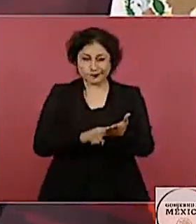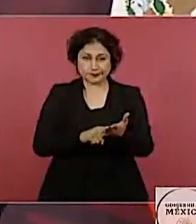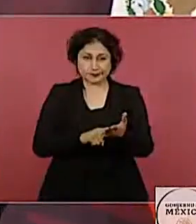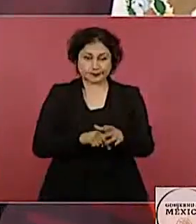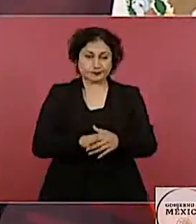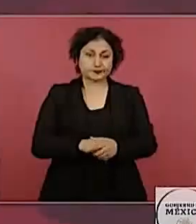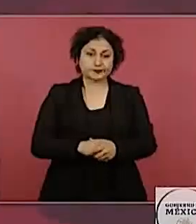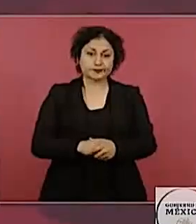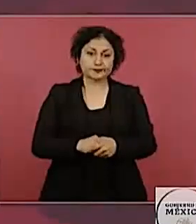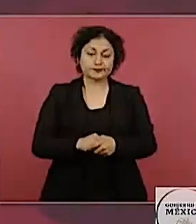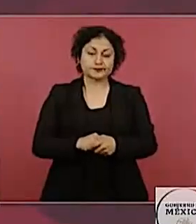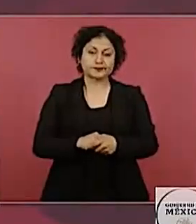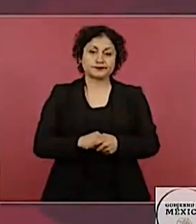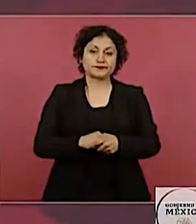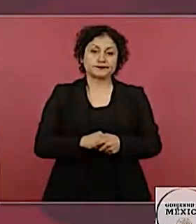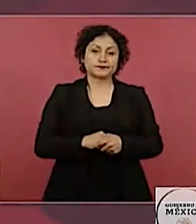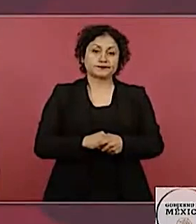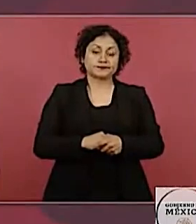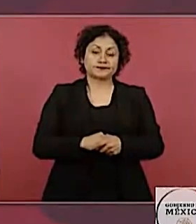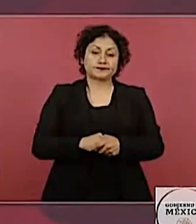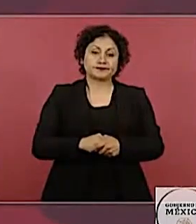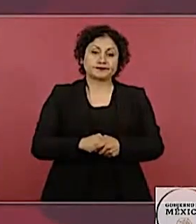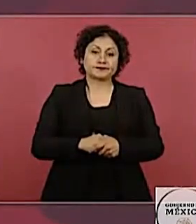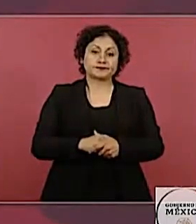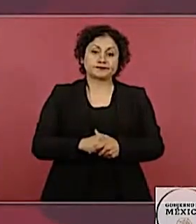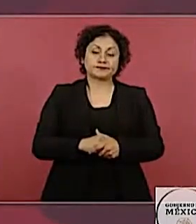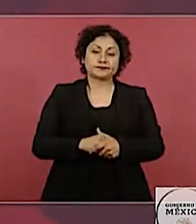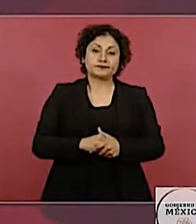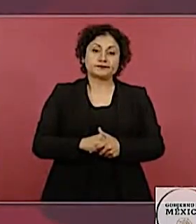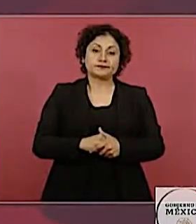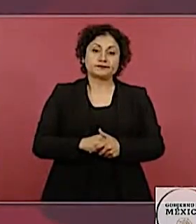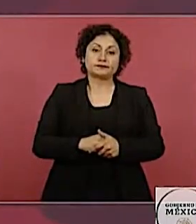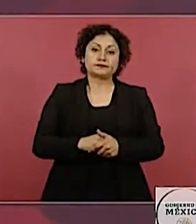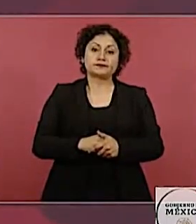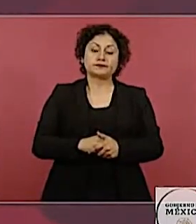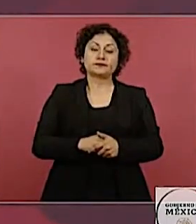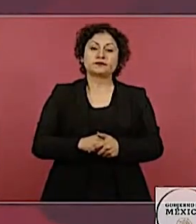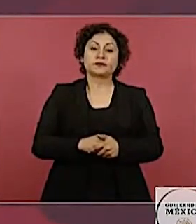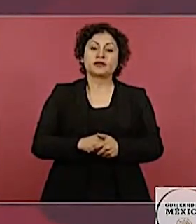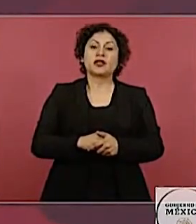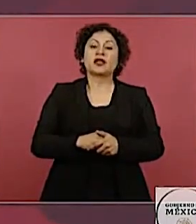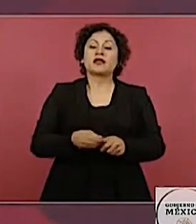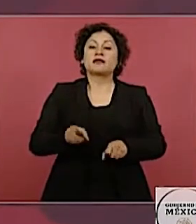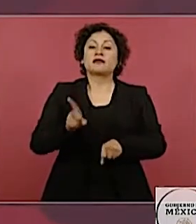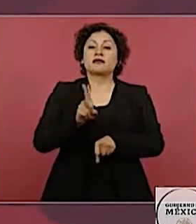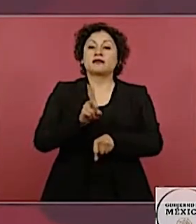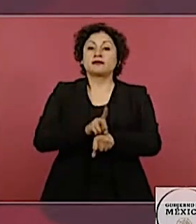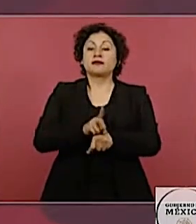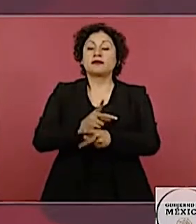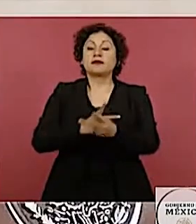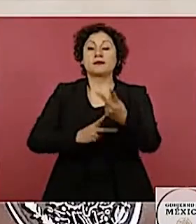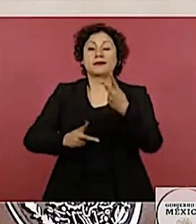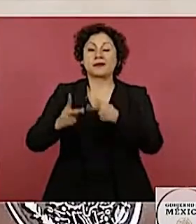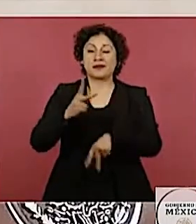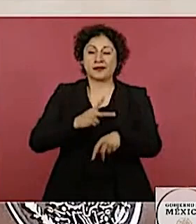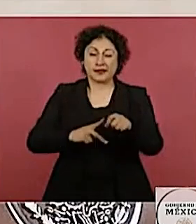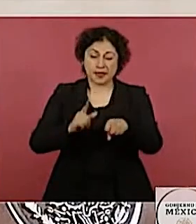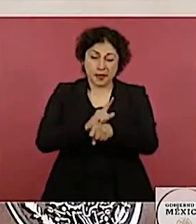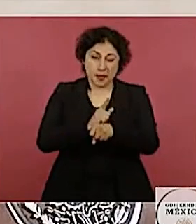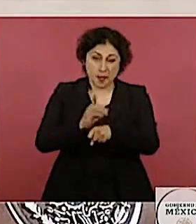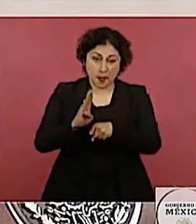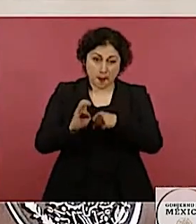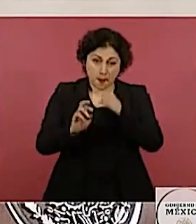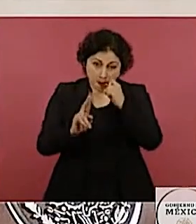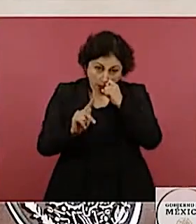día que va a estar aquí el licenciado bartel y el ingeniero